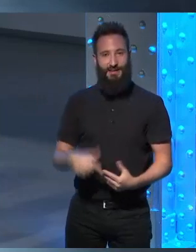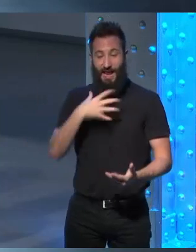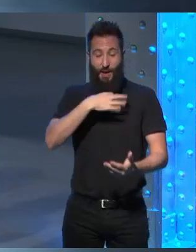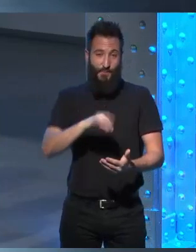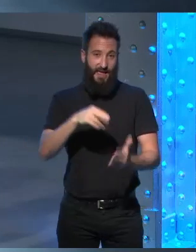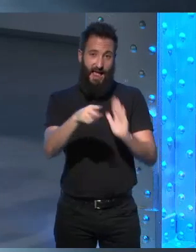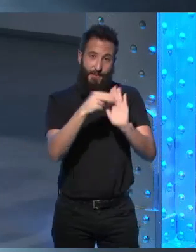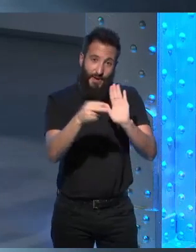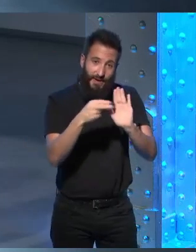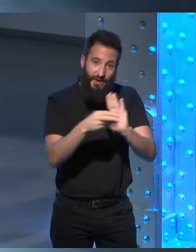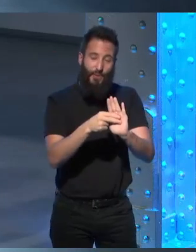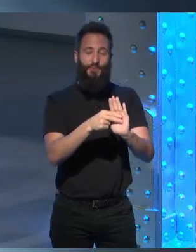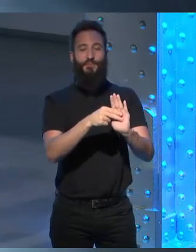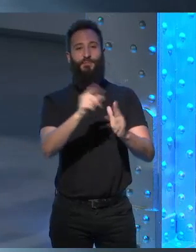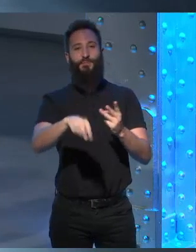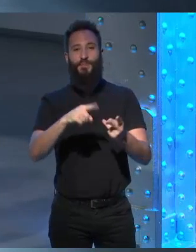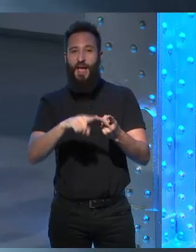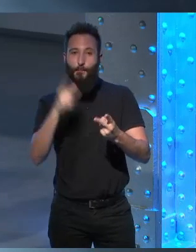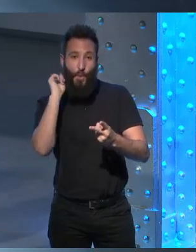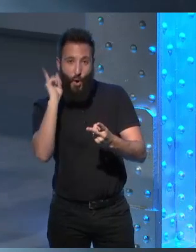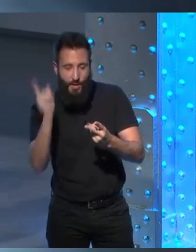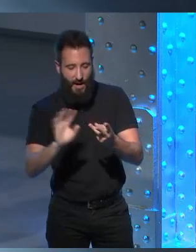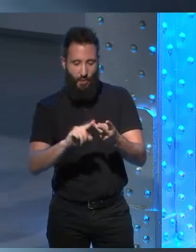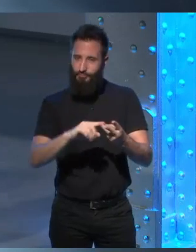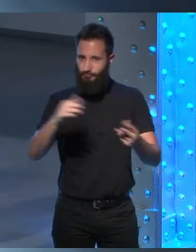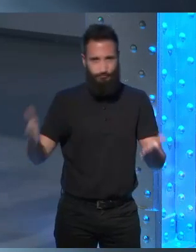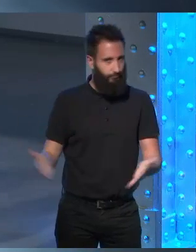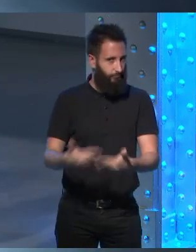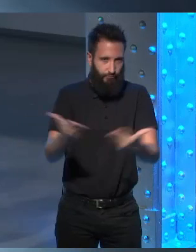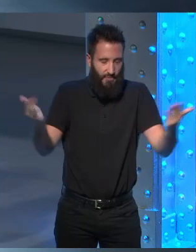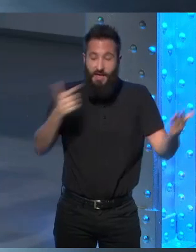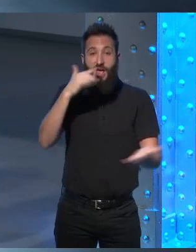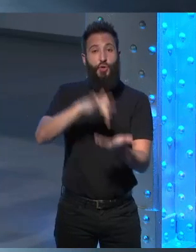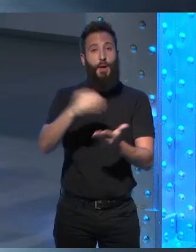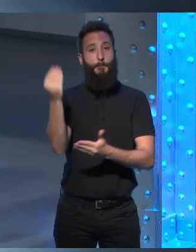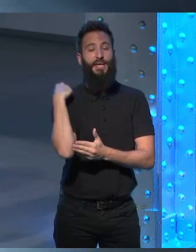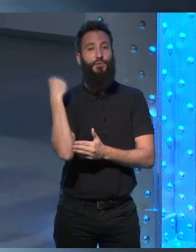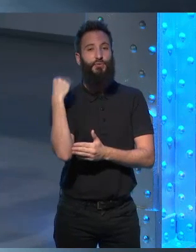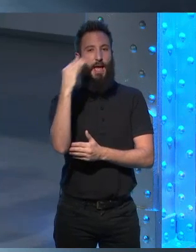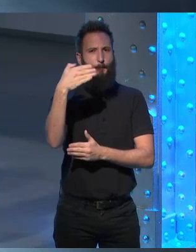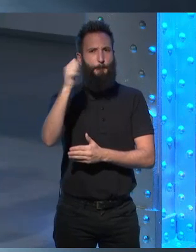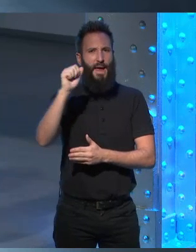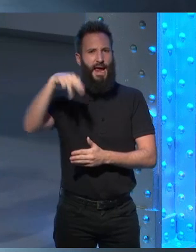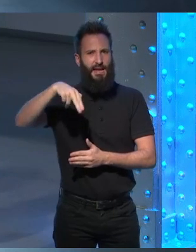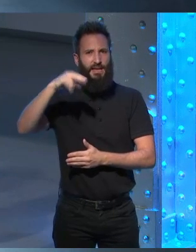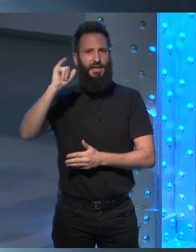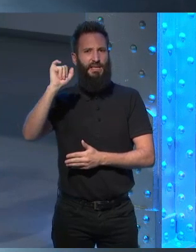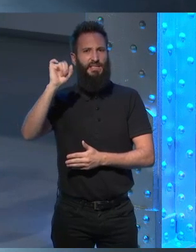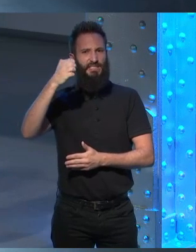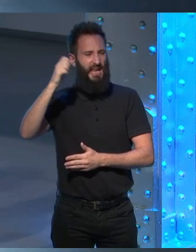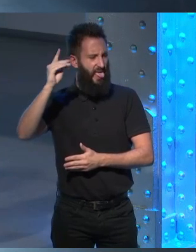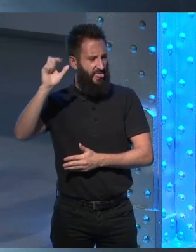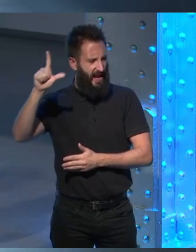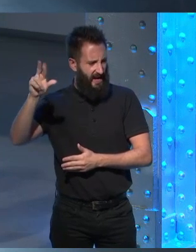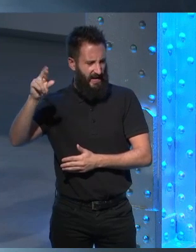se puede hacer en el móvil, en cualquier sitio. Perfectamente. Nos pregunta Old Yeller, ¿cómo gestionáis el robo de vídeos